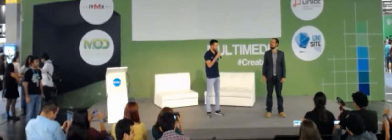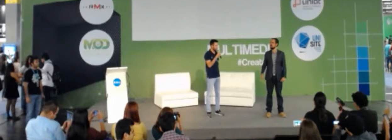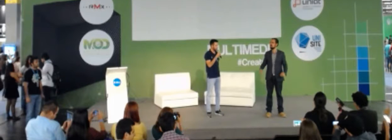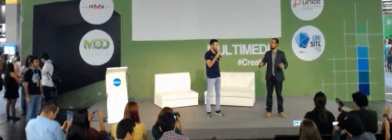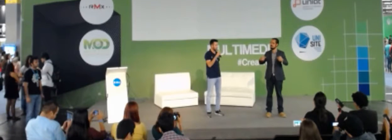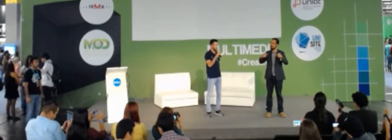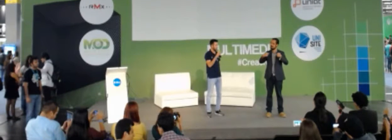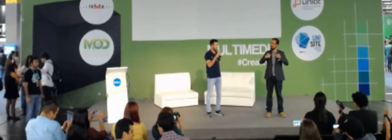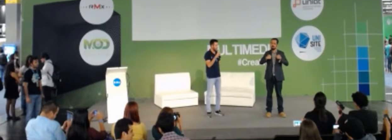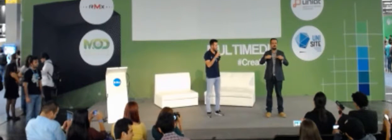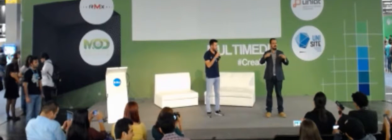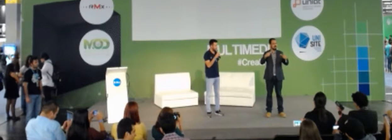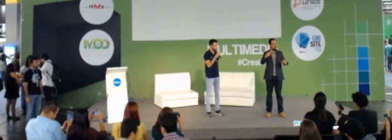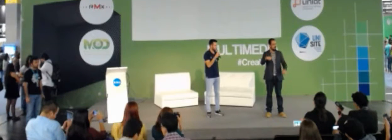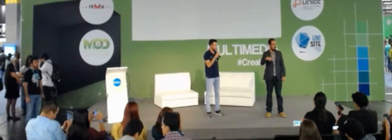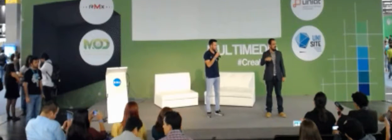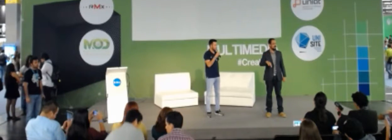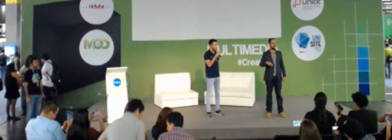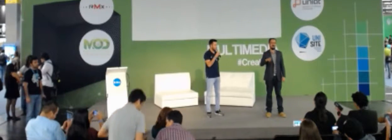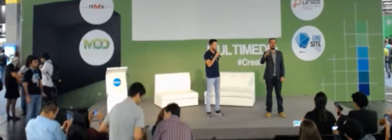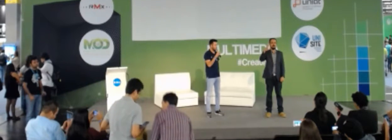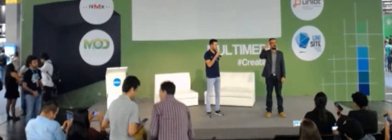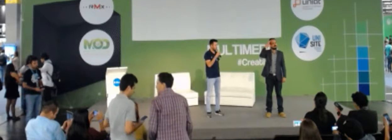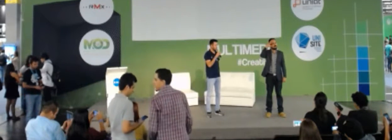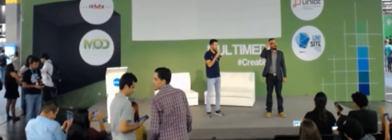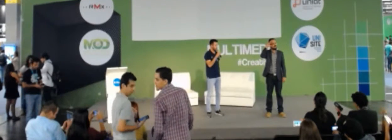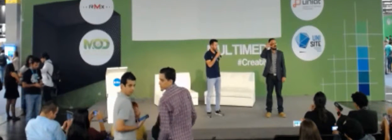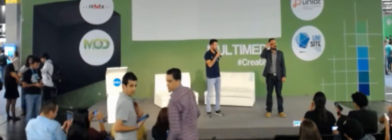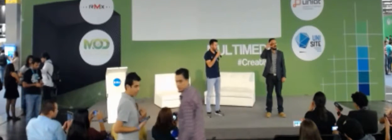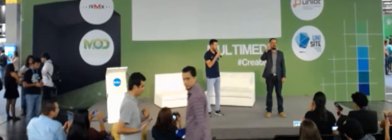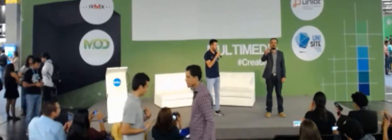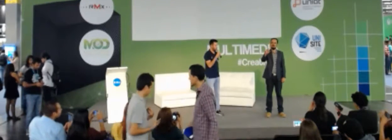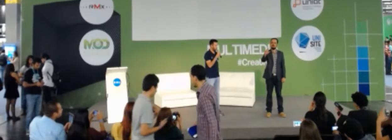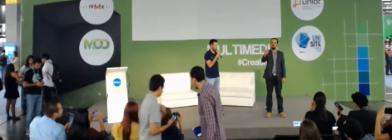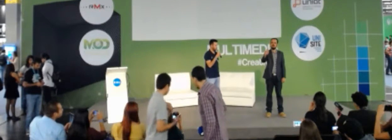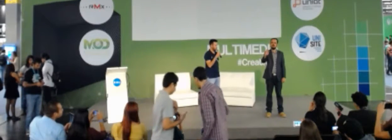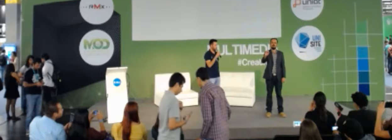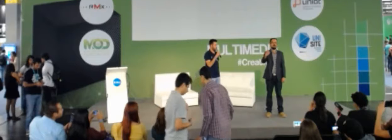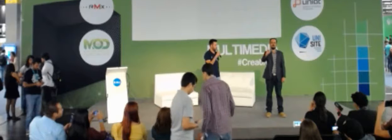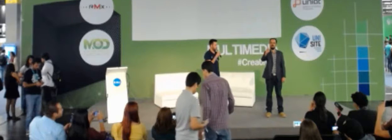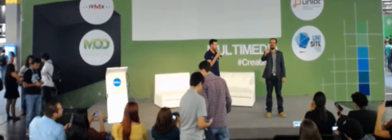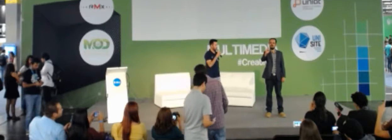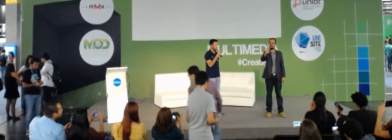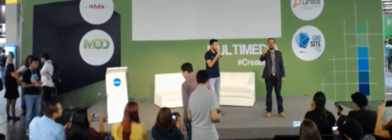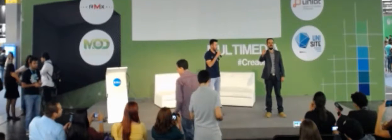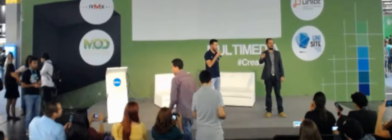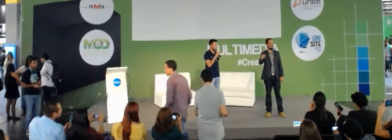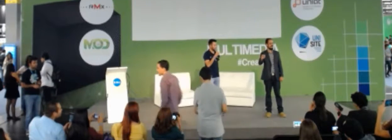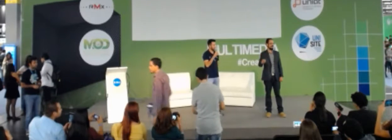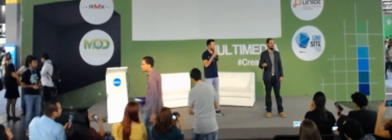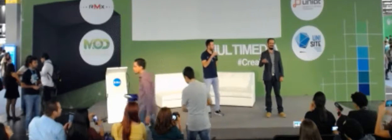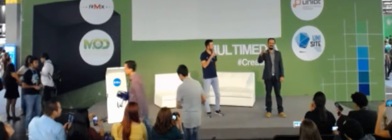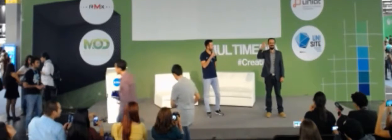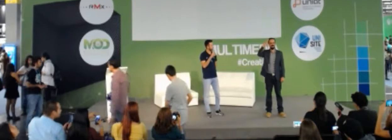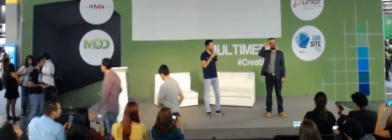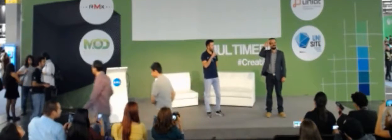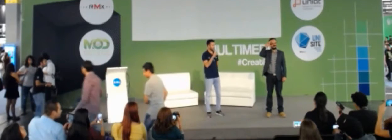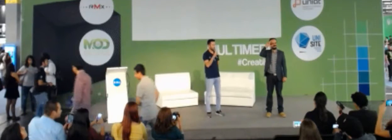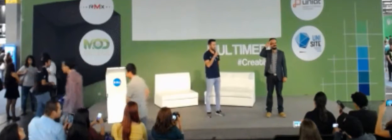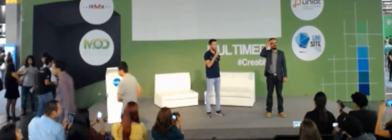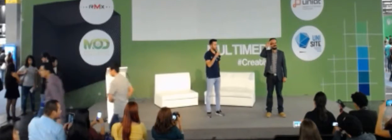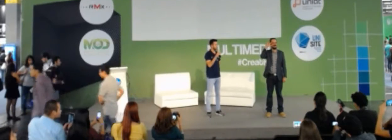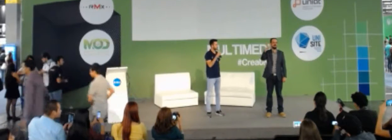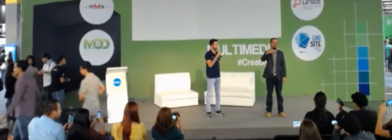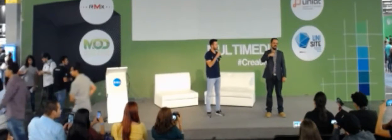número 7 de la Universidad de Guadalajara. Mi nombre es Rodolfo Torres.